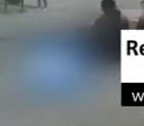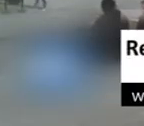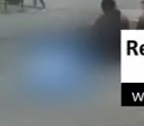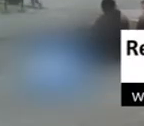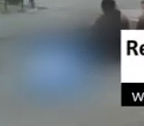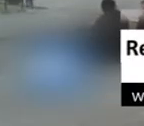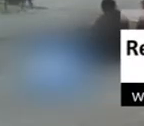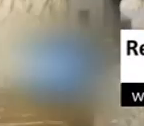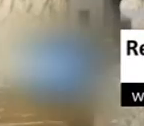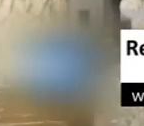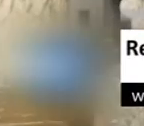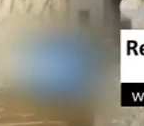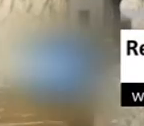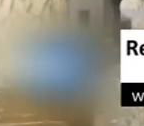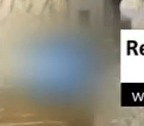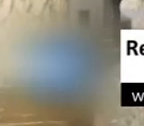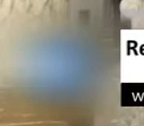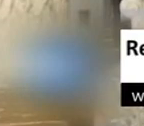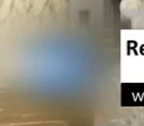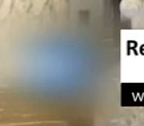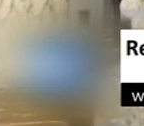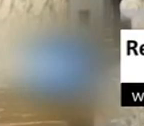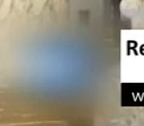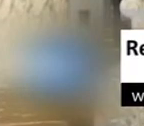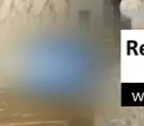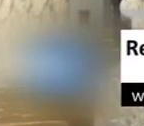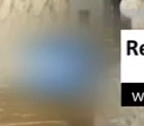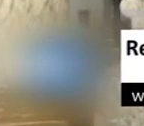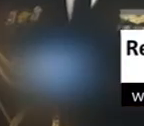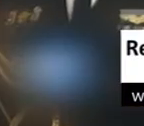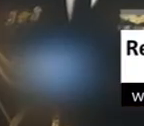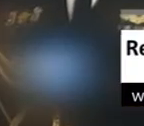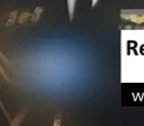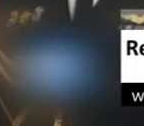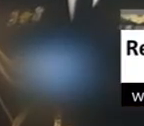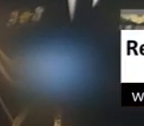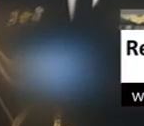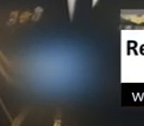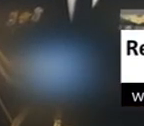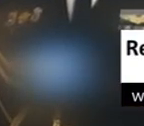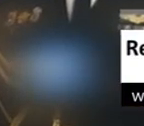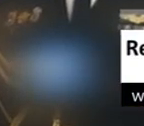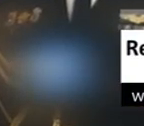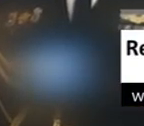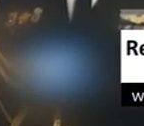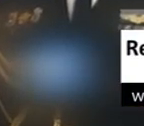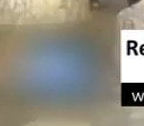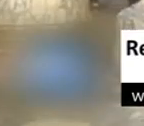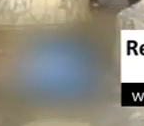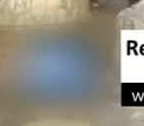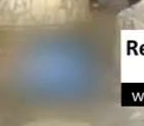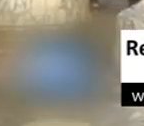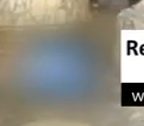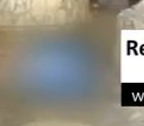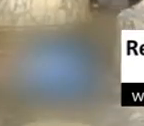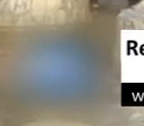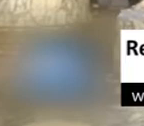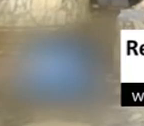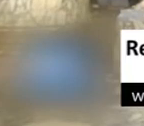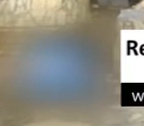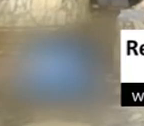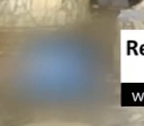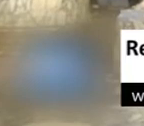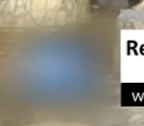de Perú, Martín Vizcarra, renovó el jueves su gabinete ministerial, ratificando a María Antonieta Alba en la cartera de Economía